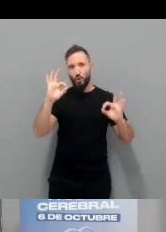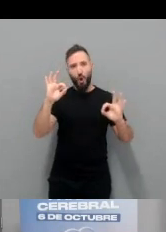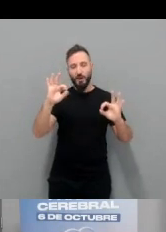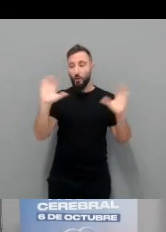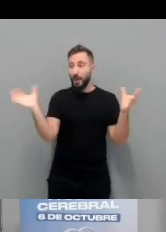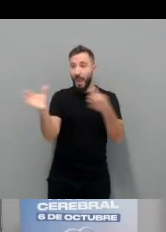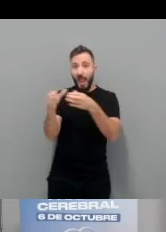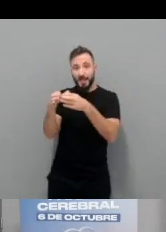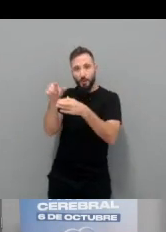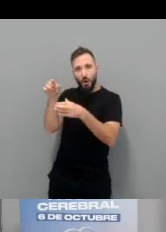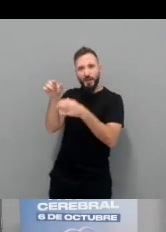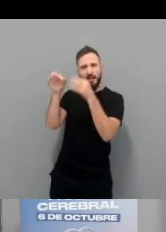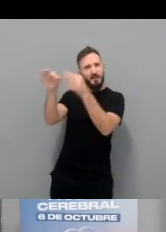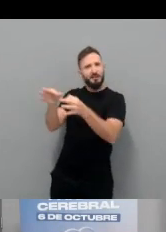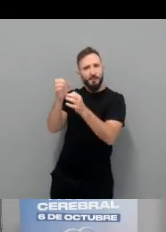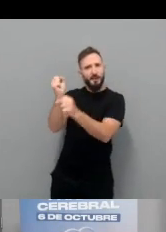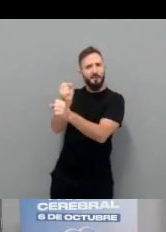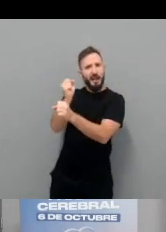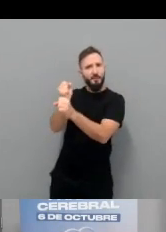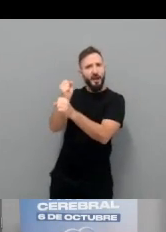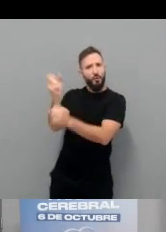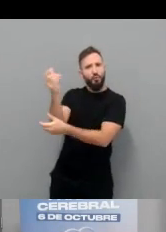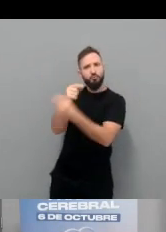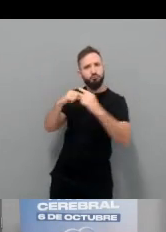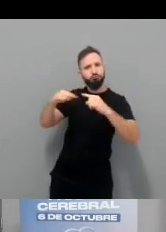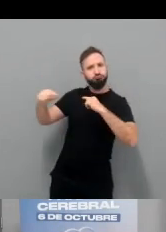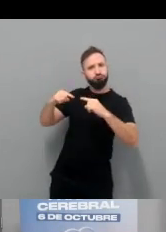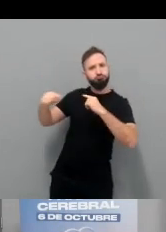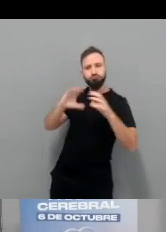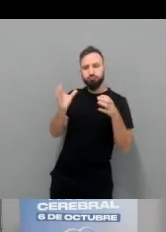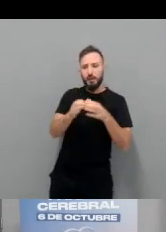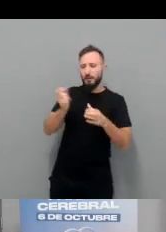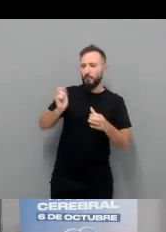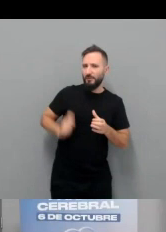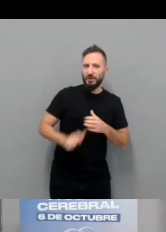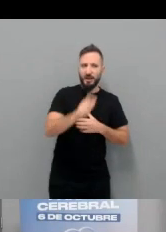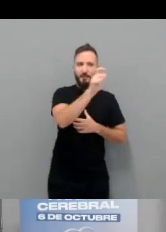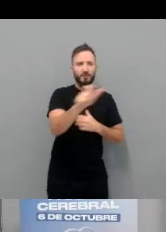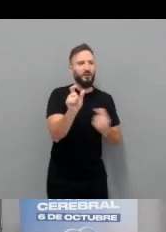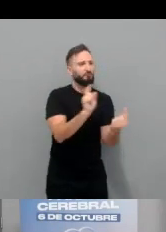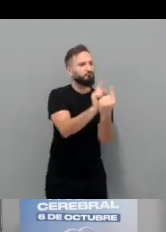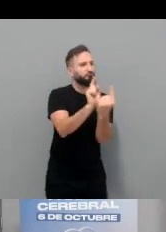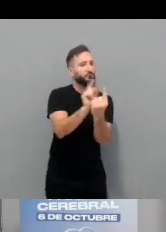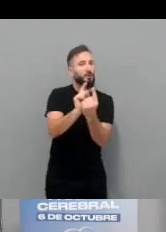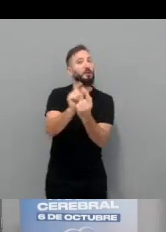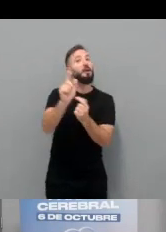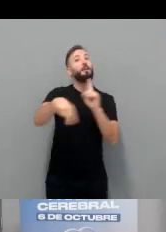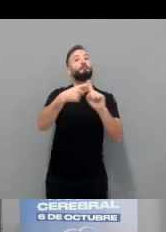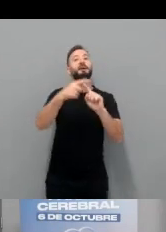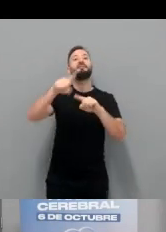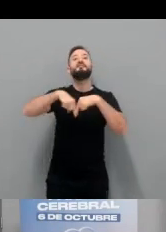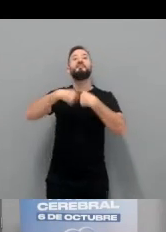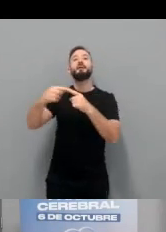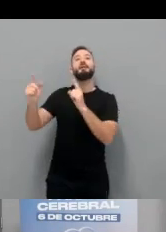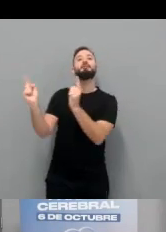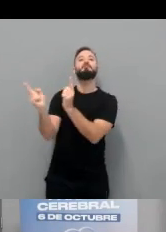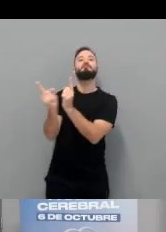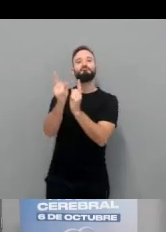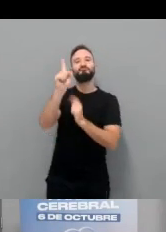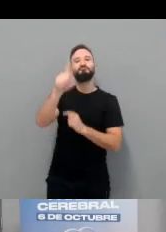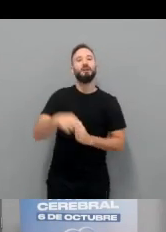equipo siempre trabaja coordinados con el equipo de profesionales que atienden a las personas y, evidentemente, con la familia. El